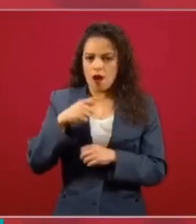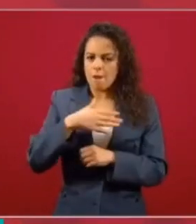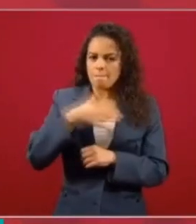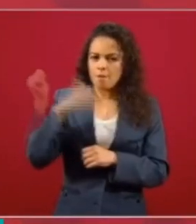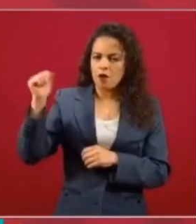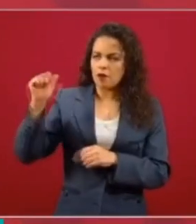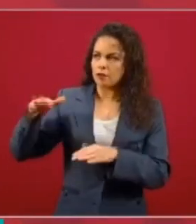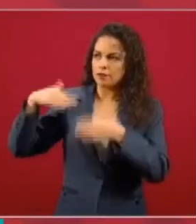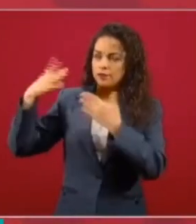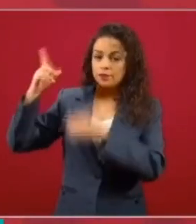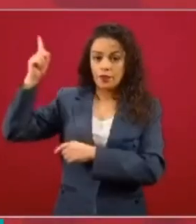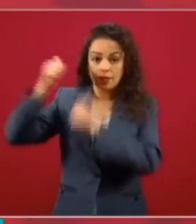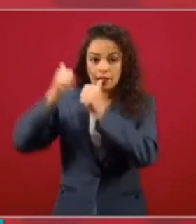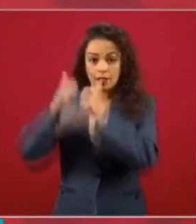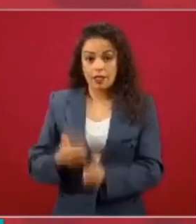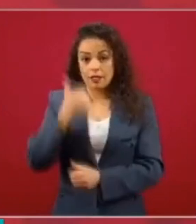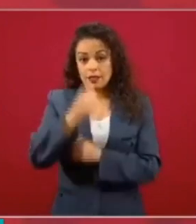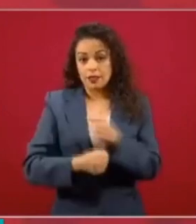6 años,